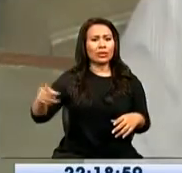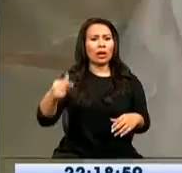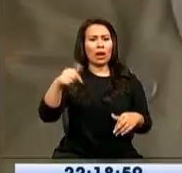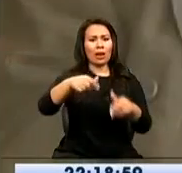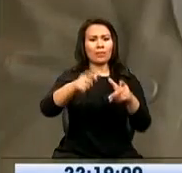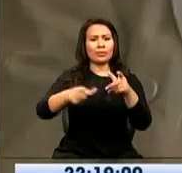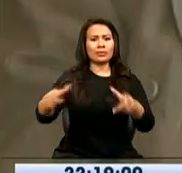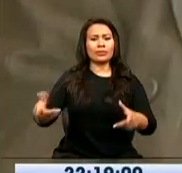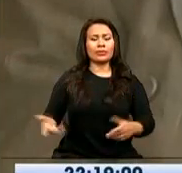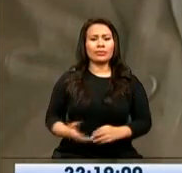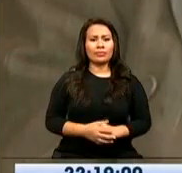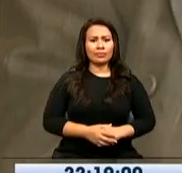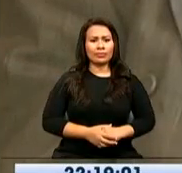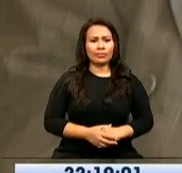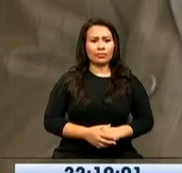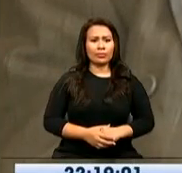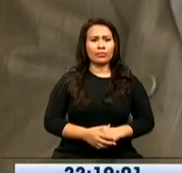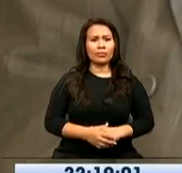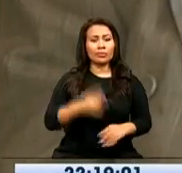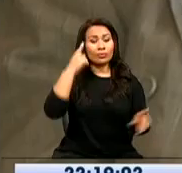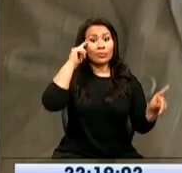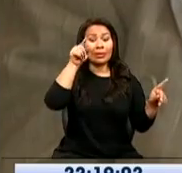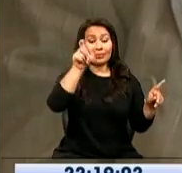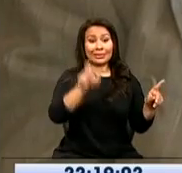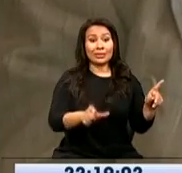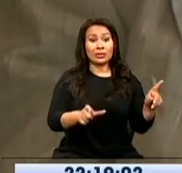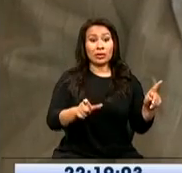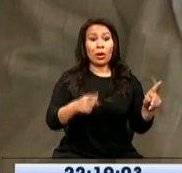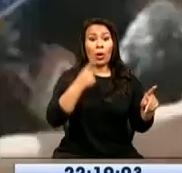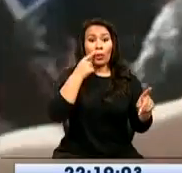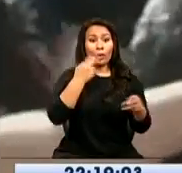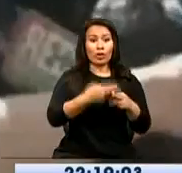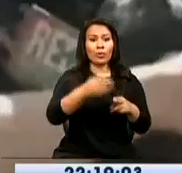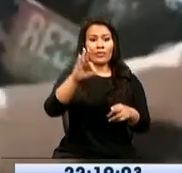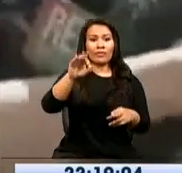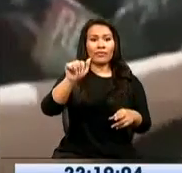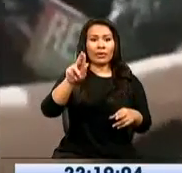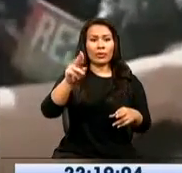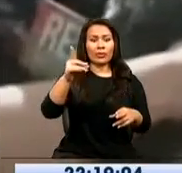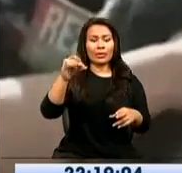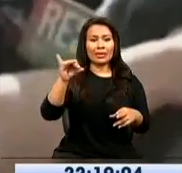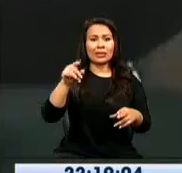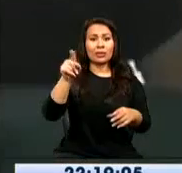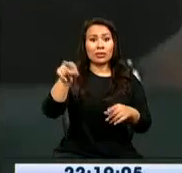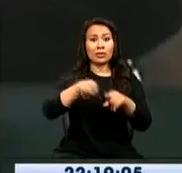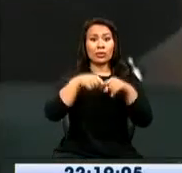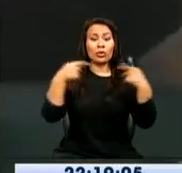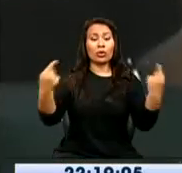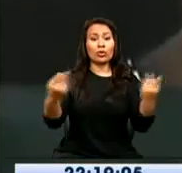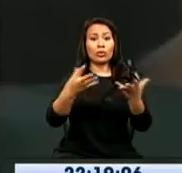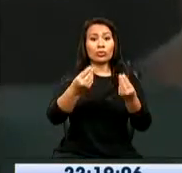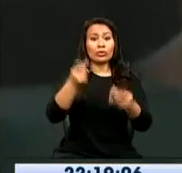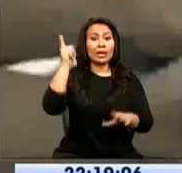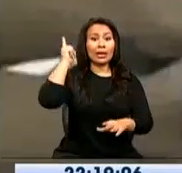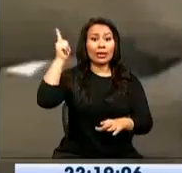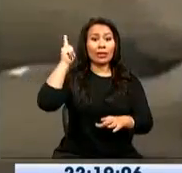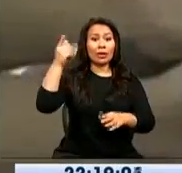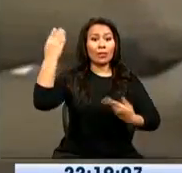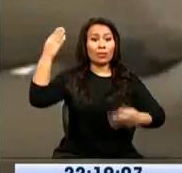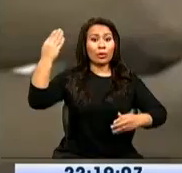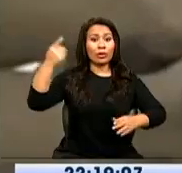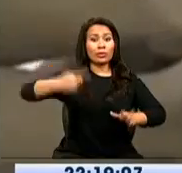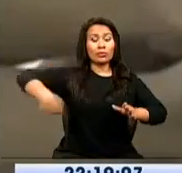población. Para Faiduti, la oposición venezolana demostró algo que a muchos líderes políticos de la